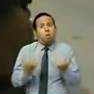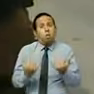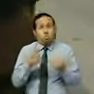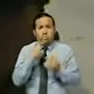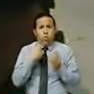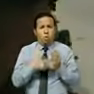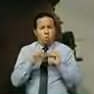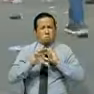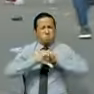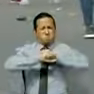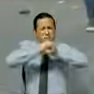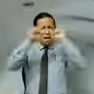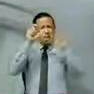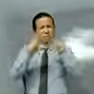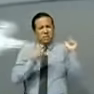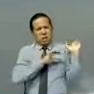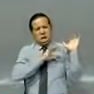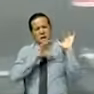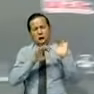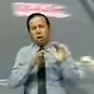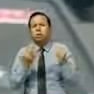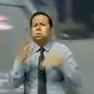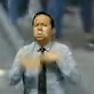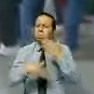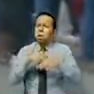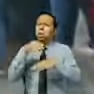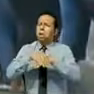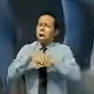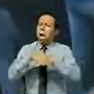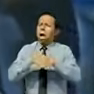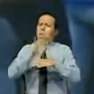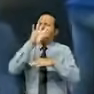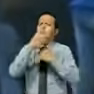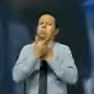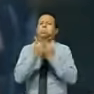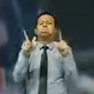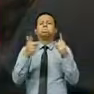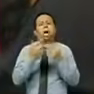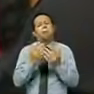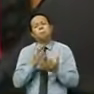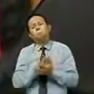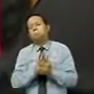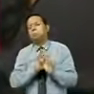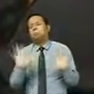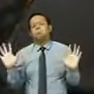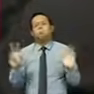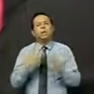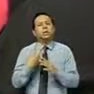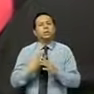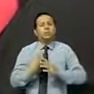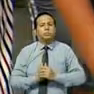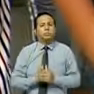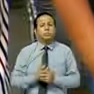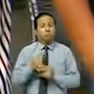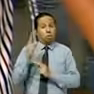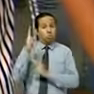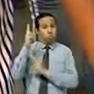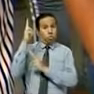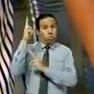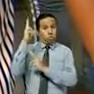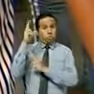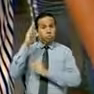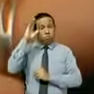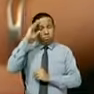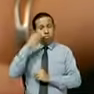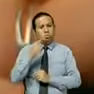ya no hay muchas personas. Entonces, es también cuestión de ordenarse un poco por parte de la ciudadanía. En este punto, militares optaron por la